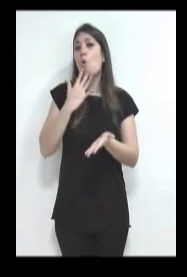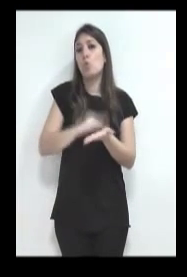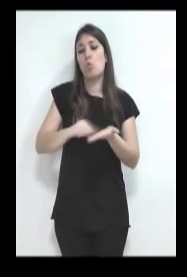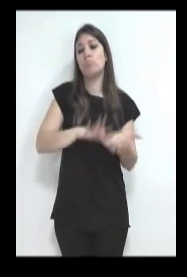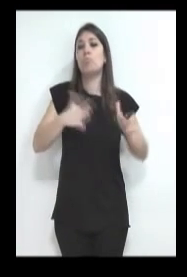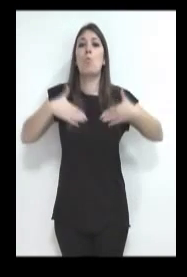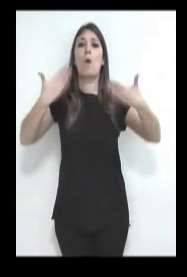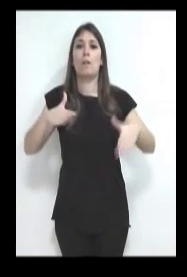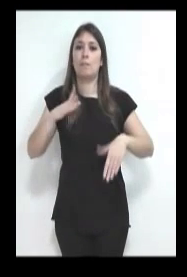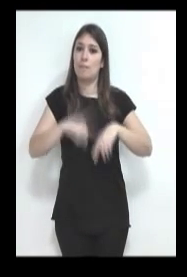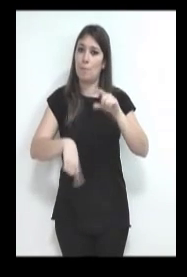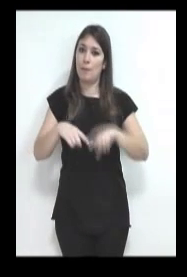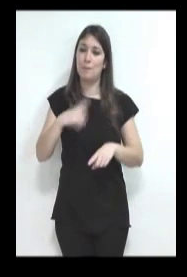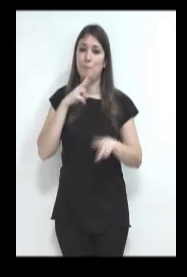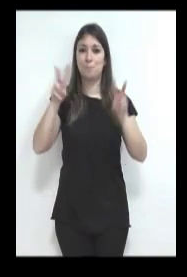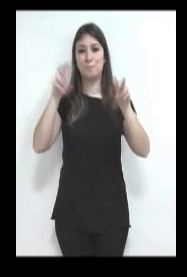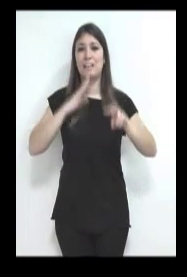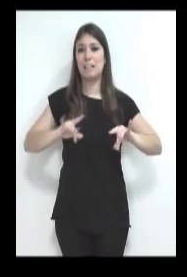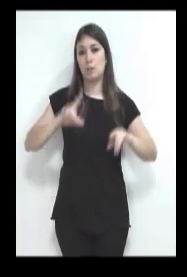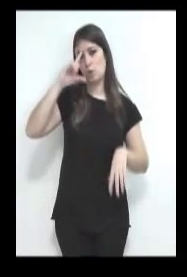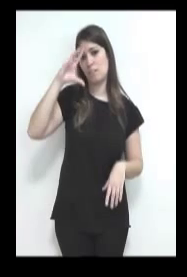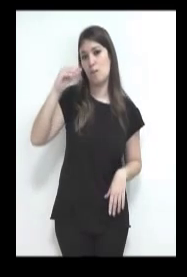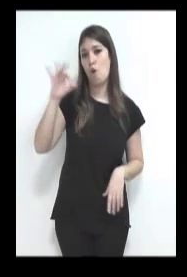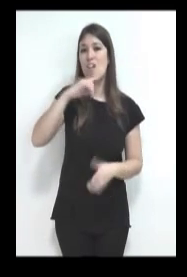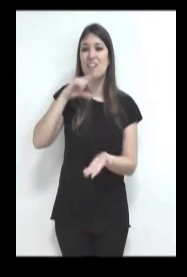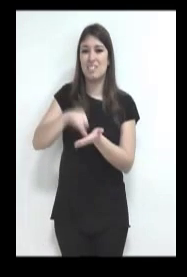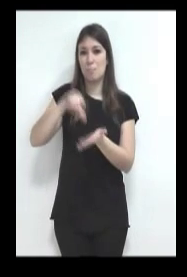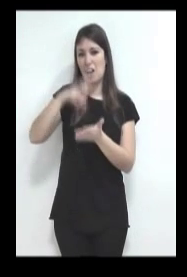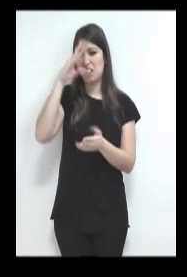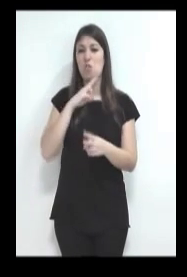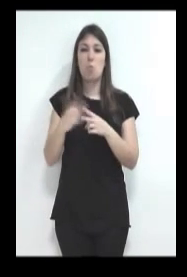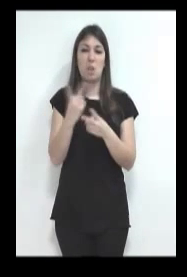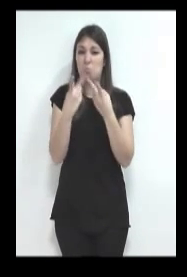en un ámbito de un Smart City o de territorio inteligente, me es indistinto.